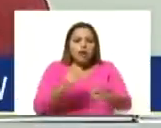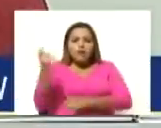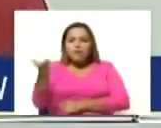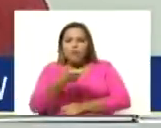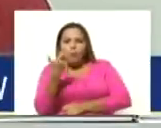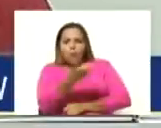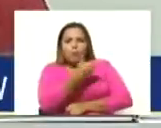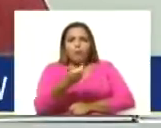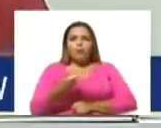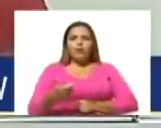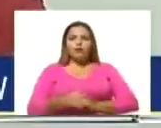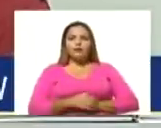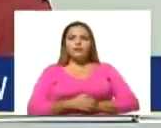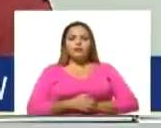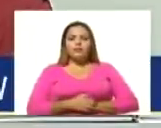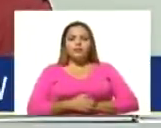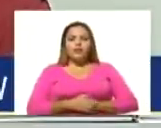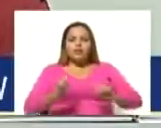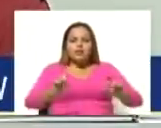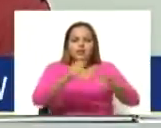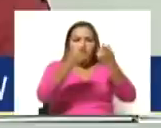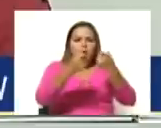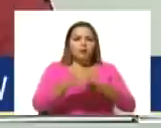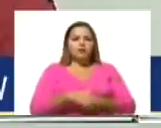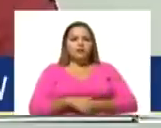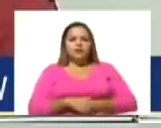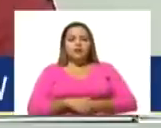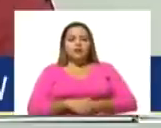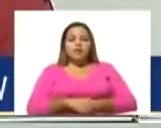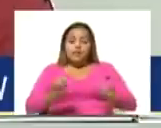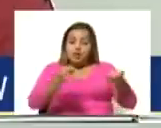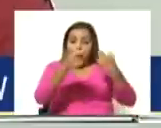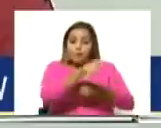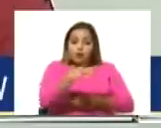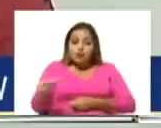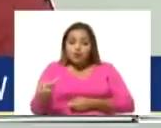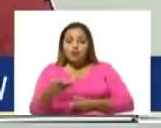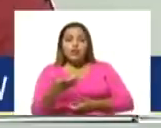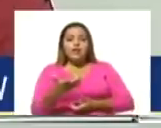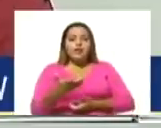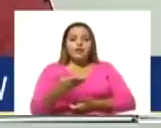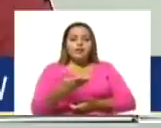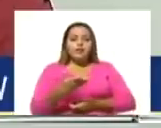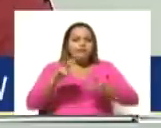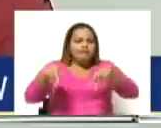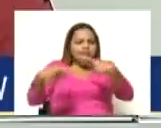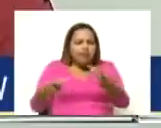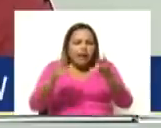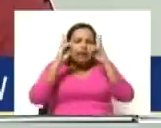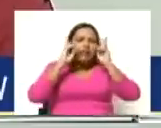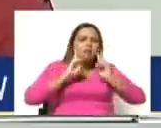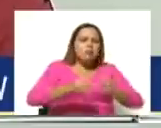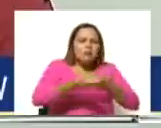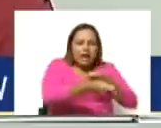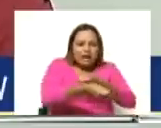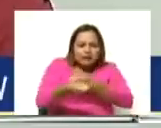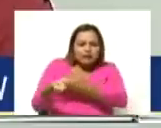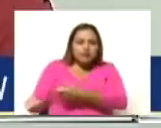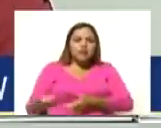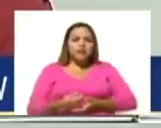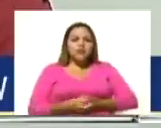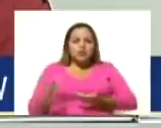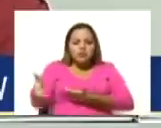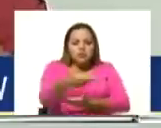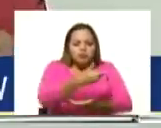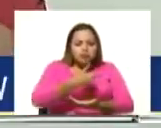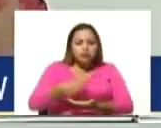búsqueda, de recuperación, de salvamento, de ahora de limpieza, de recoger